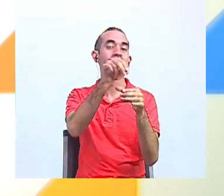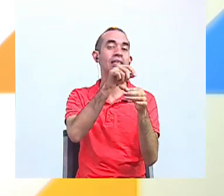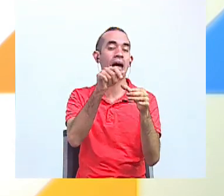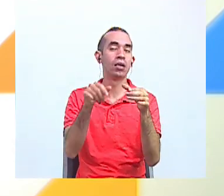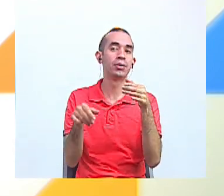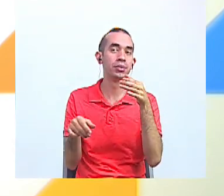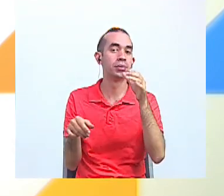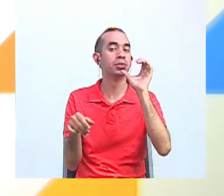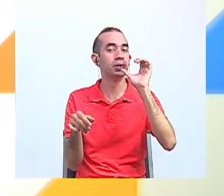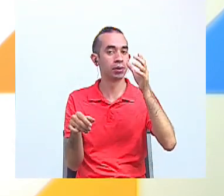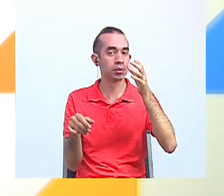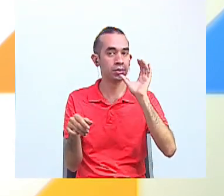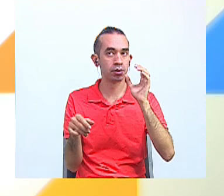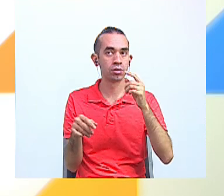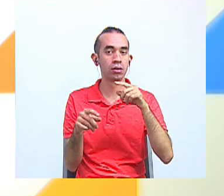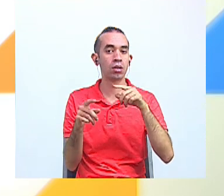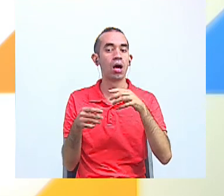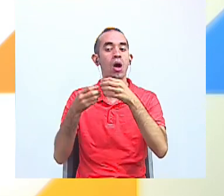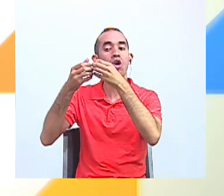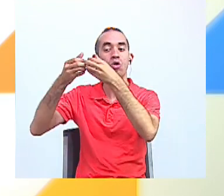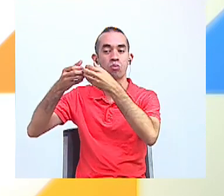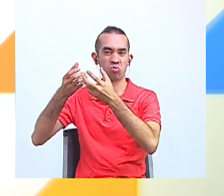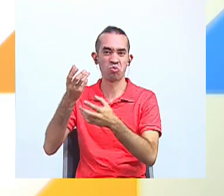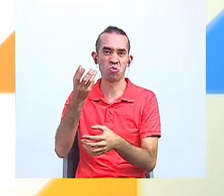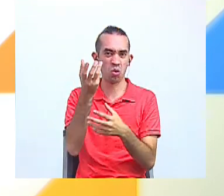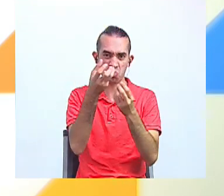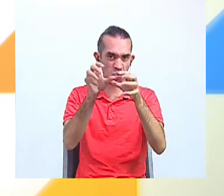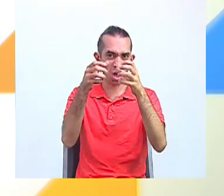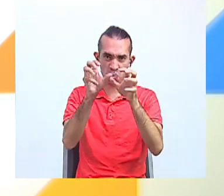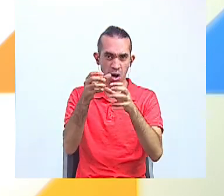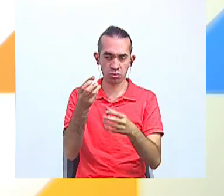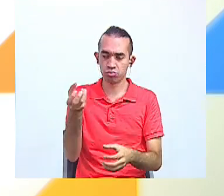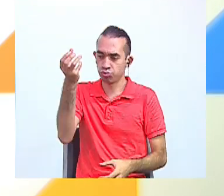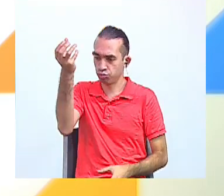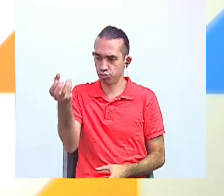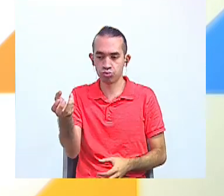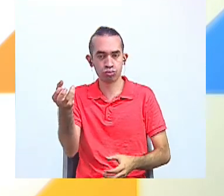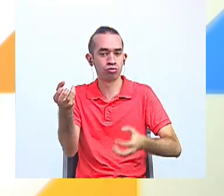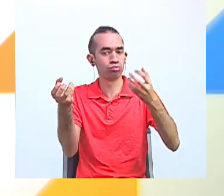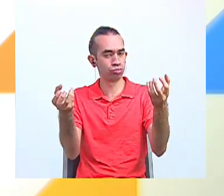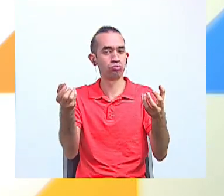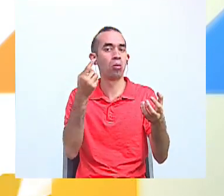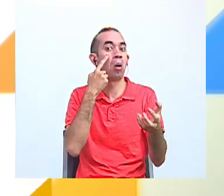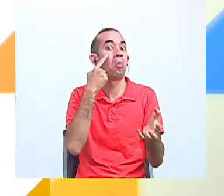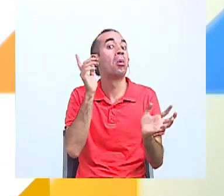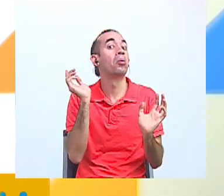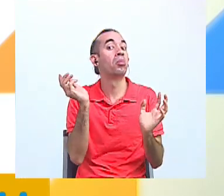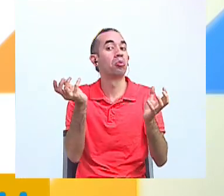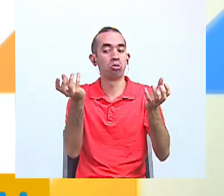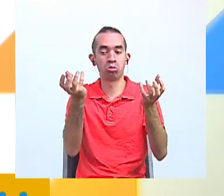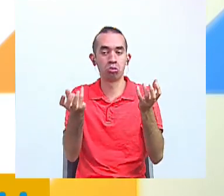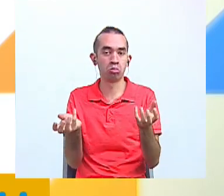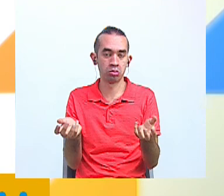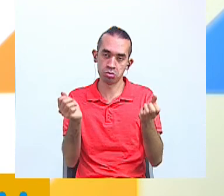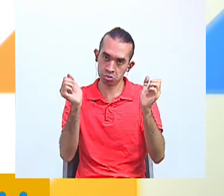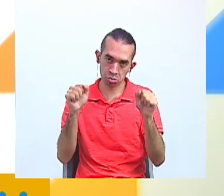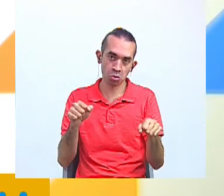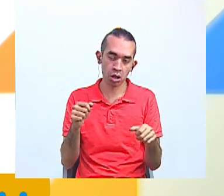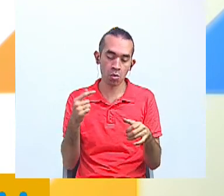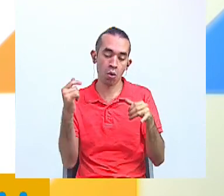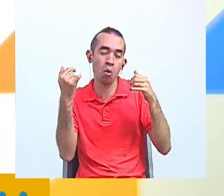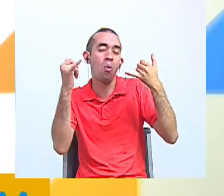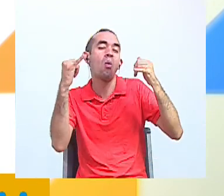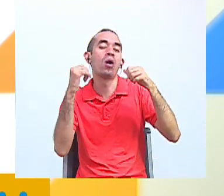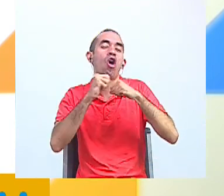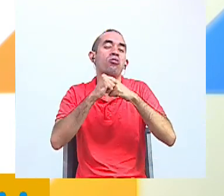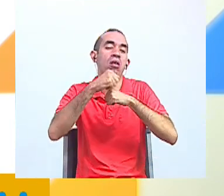y colocar huevos de esos que encontramos ahí en la cocina, van y los colocan a ver qué va a pasar. Y pueden jugar con la densidad.